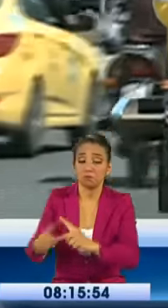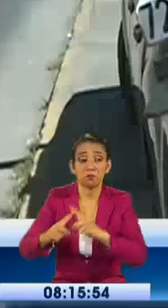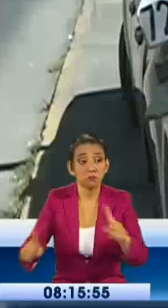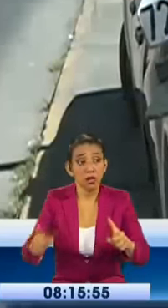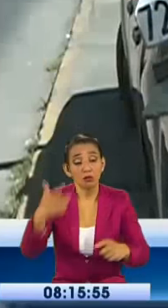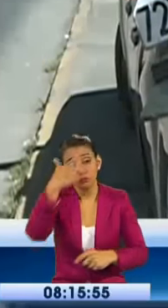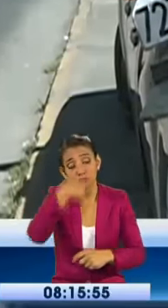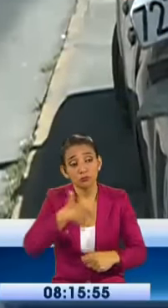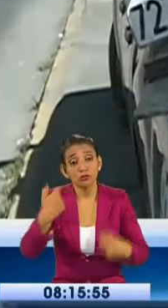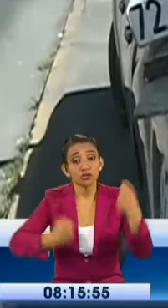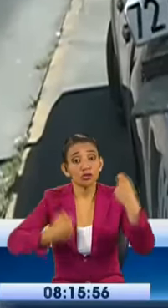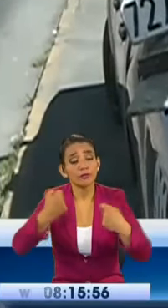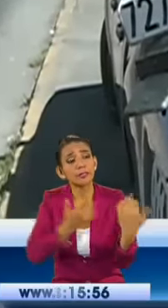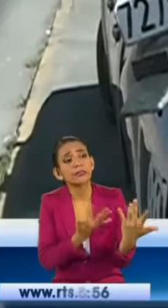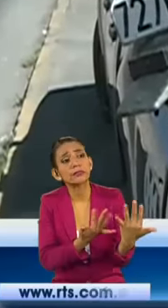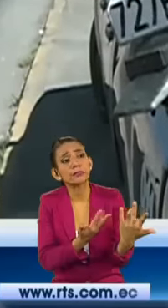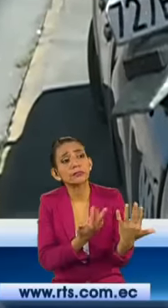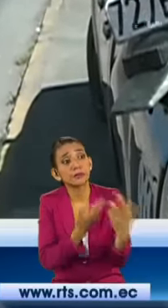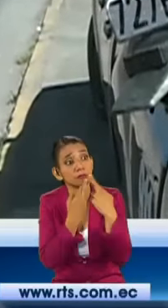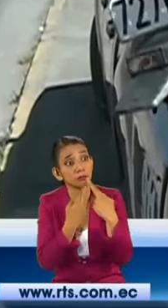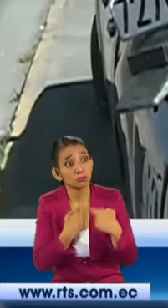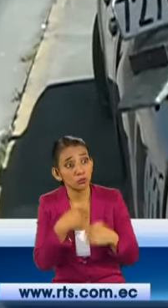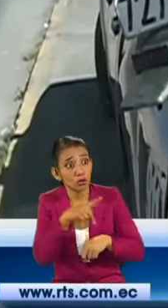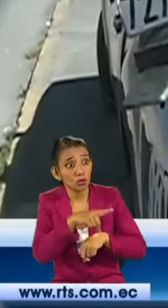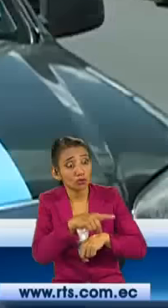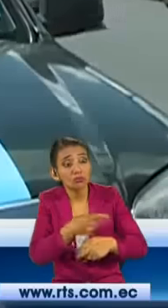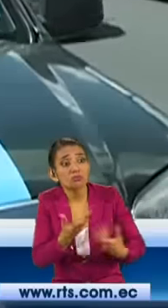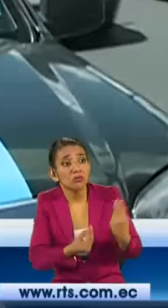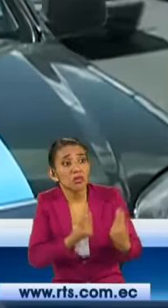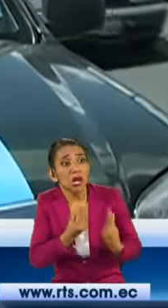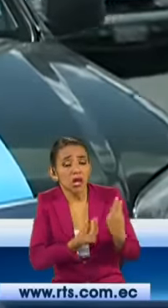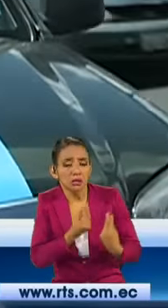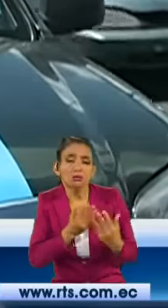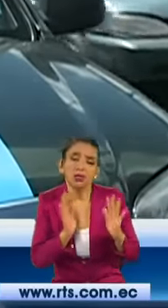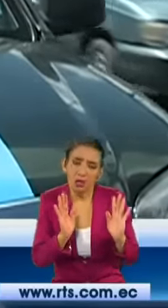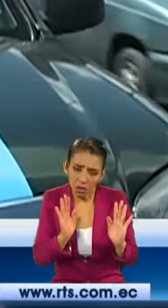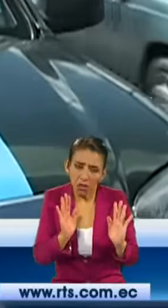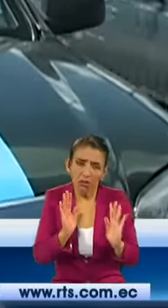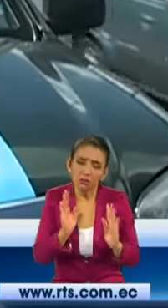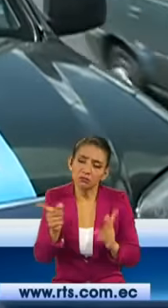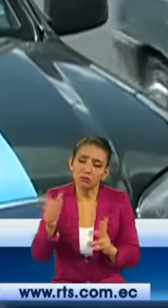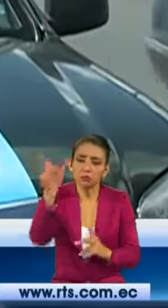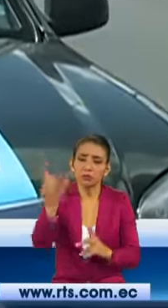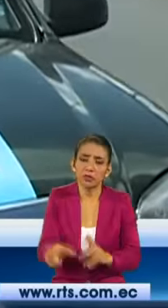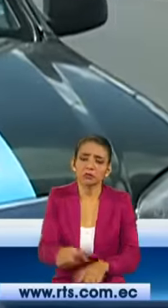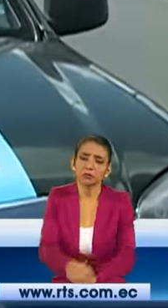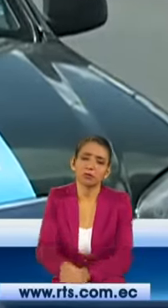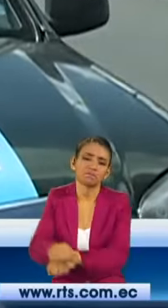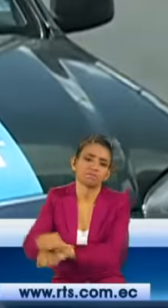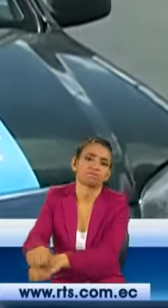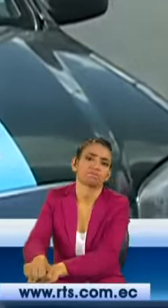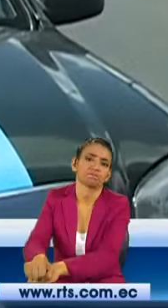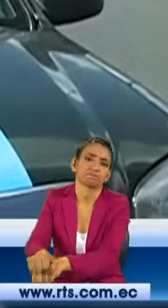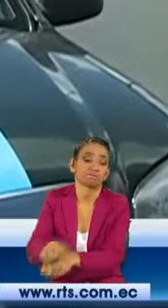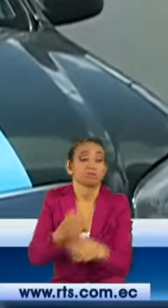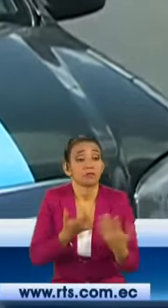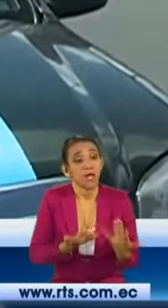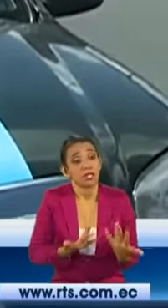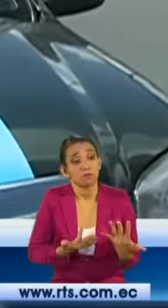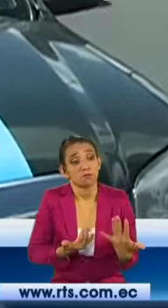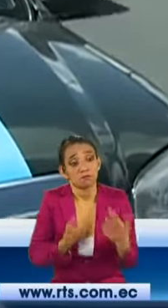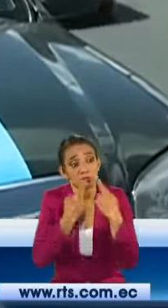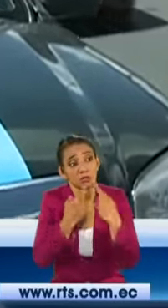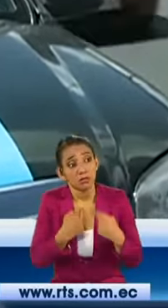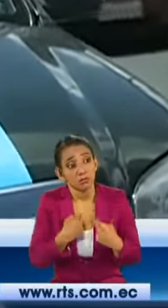el diagnóstico médico del hombre herido. Y los caballeros están siendo retenidos por el momento, hasta ver la situación